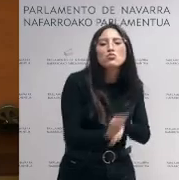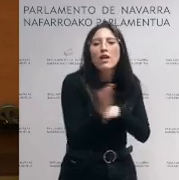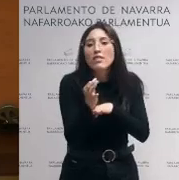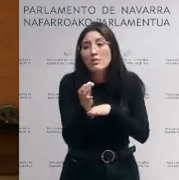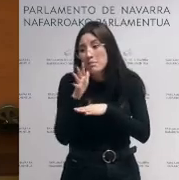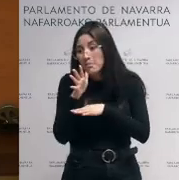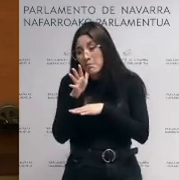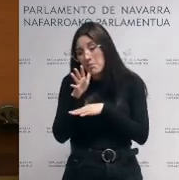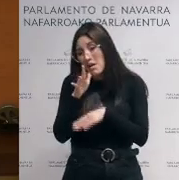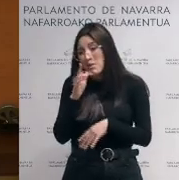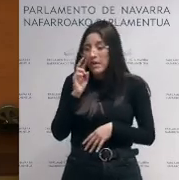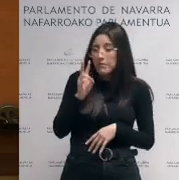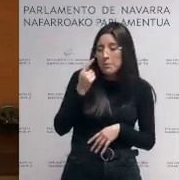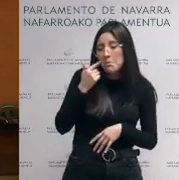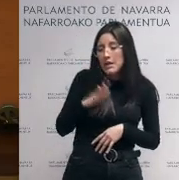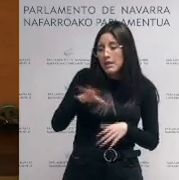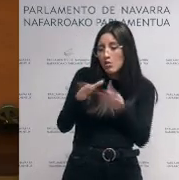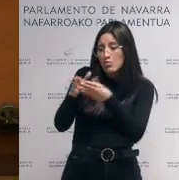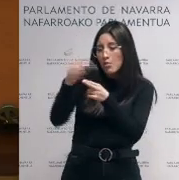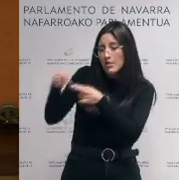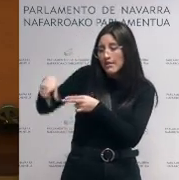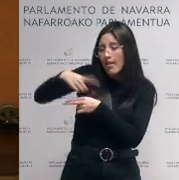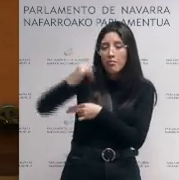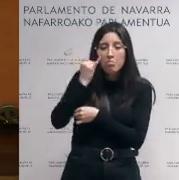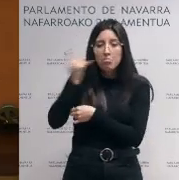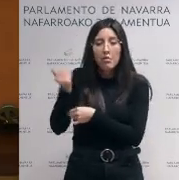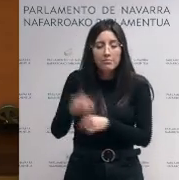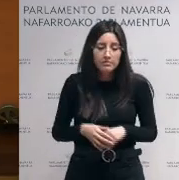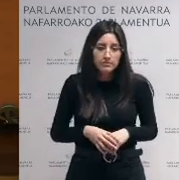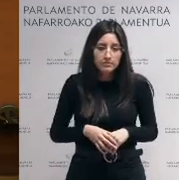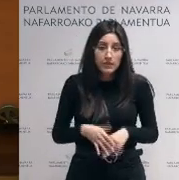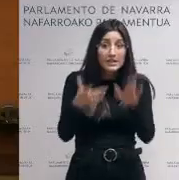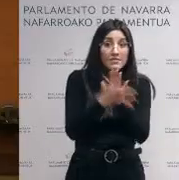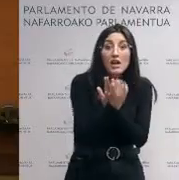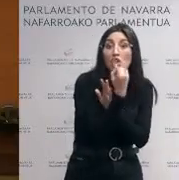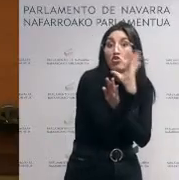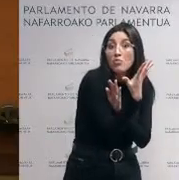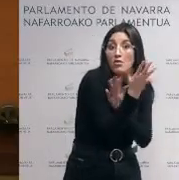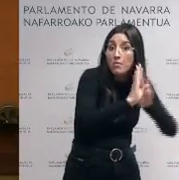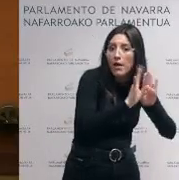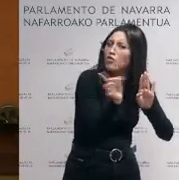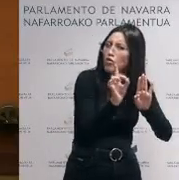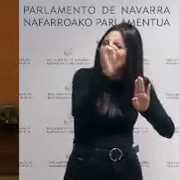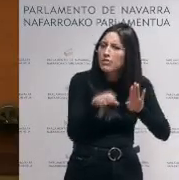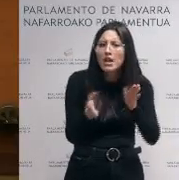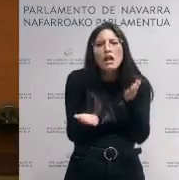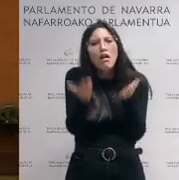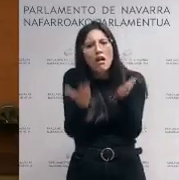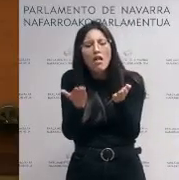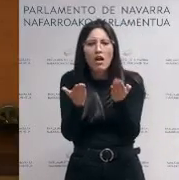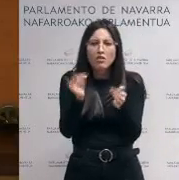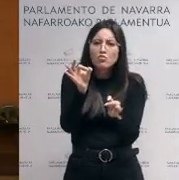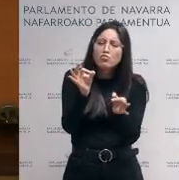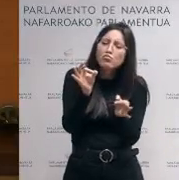Y esta decisión va mucho más allá de los números. Es una cuestión de equidad. Es una cuestión de justicia social, es una cuestión de